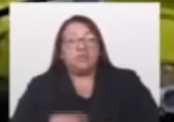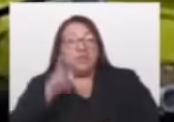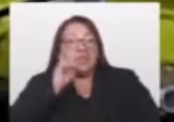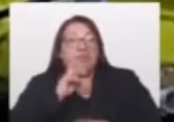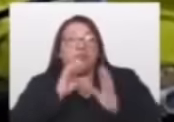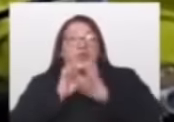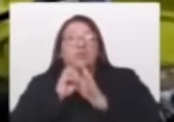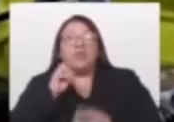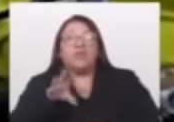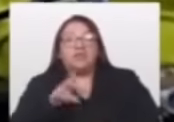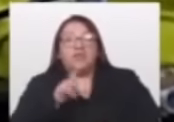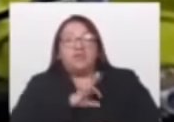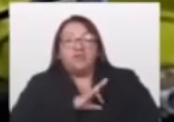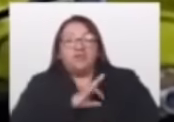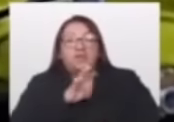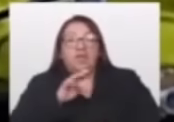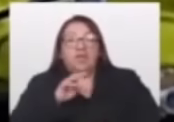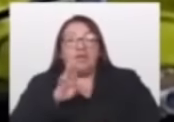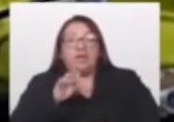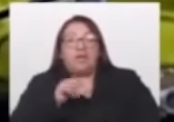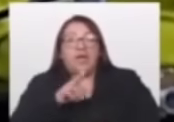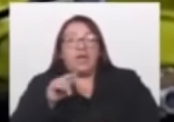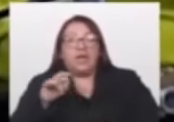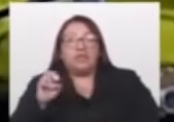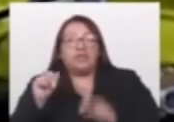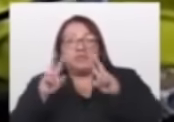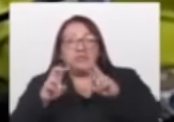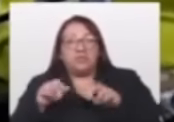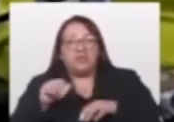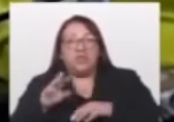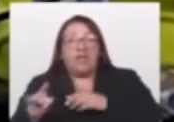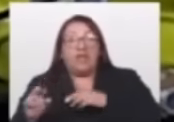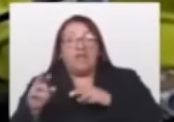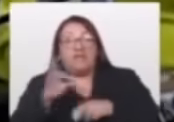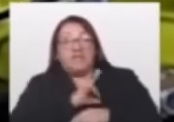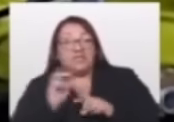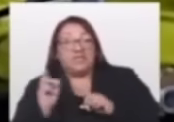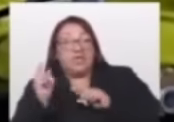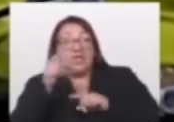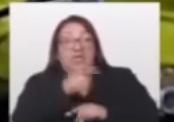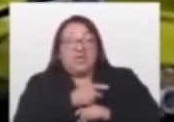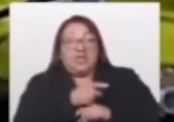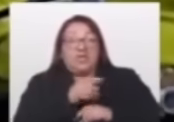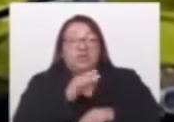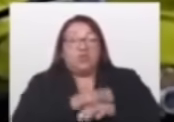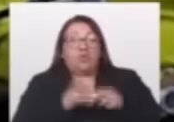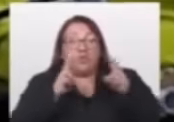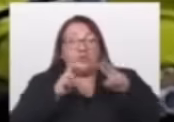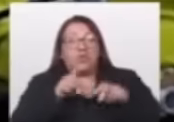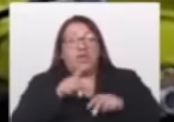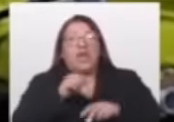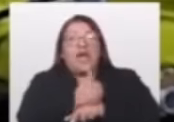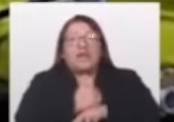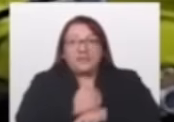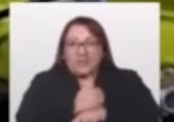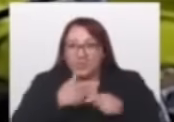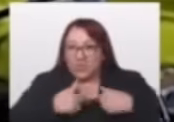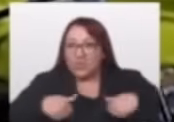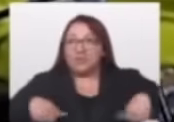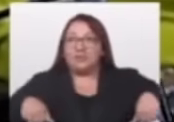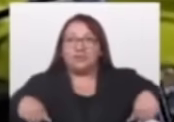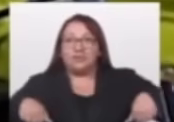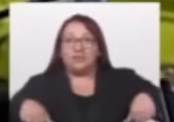por ejemplo, la fiscal Marita Barreto está investigando a la fiscal de la Nación cuando se está investigando a los asesores de la señora fiscal de la